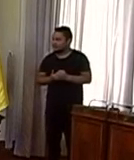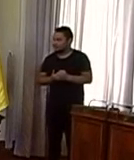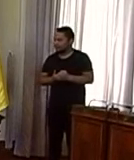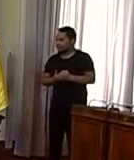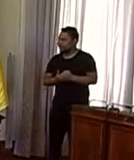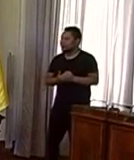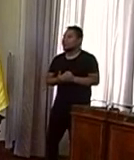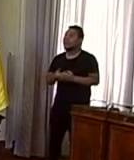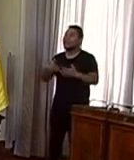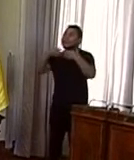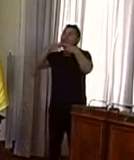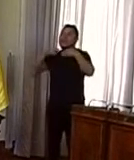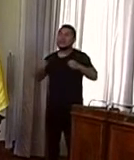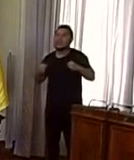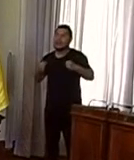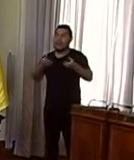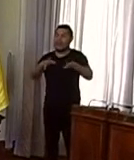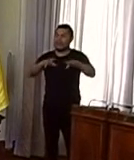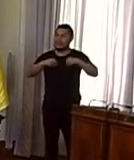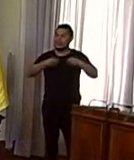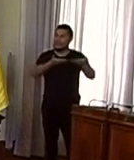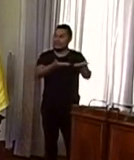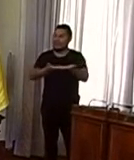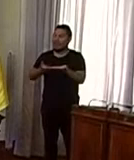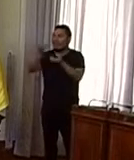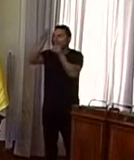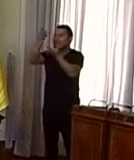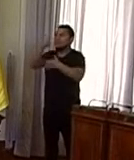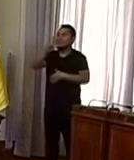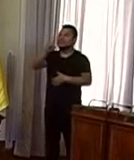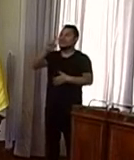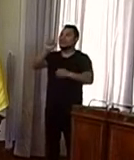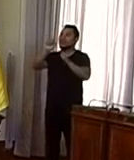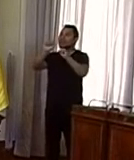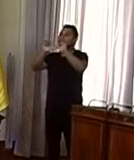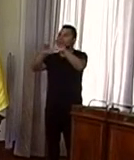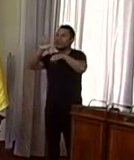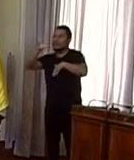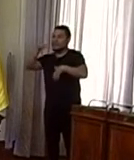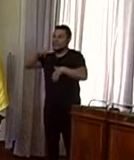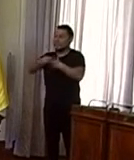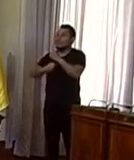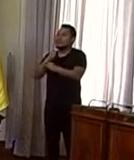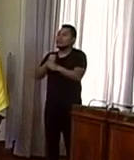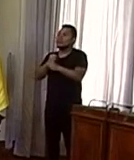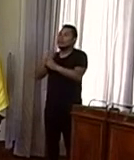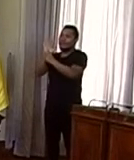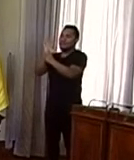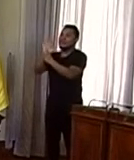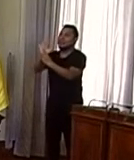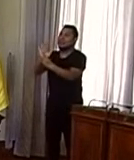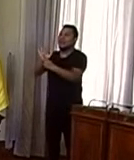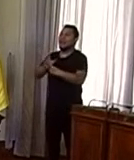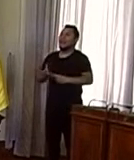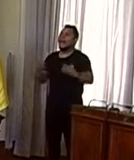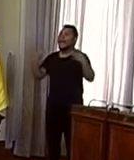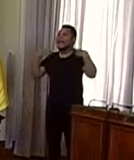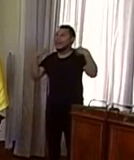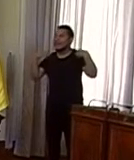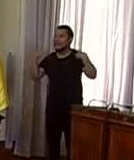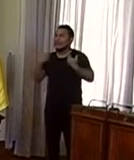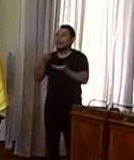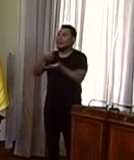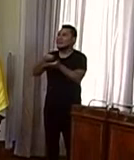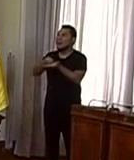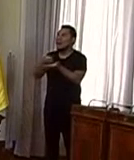Señor alcalde, la Secretaría General ha recibido el informe 113 del presente año, presentado por la Gerencia de Administración